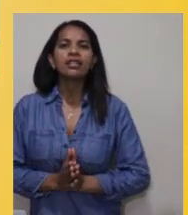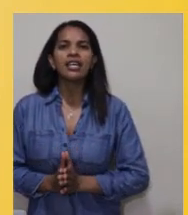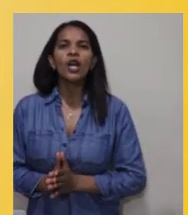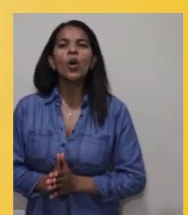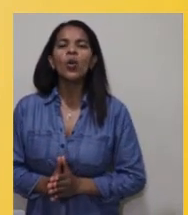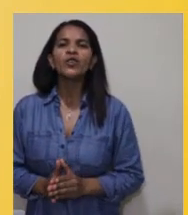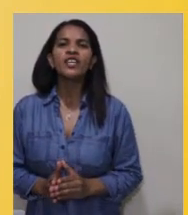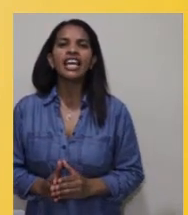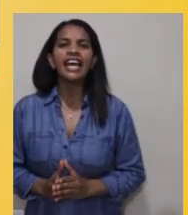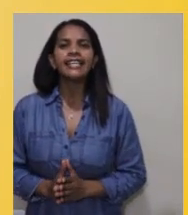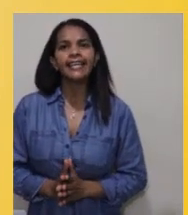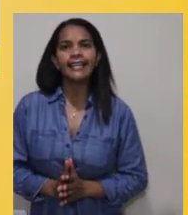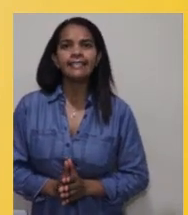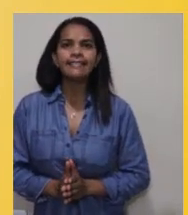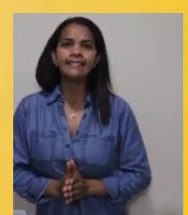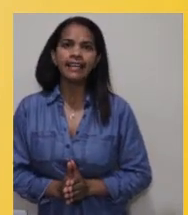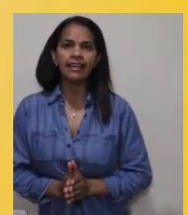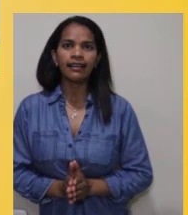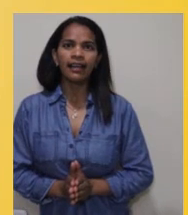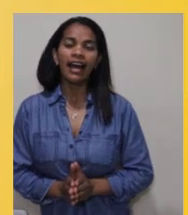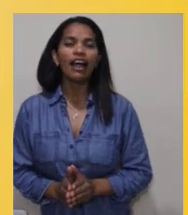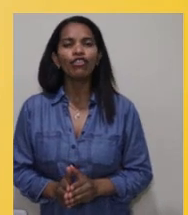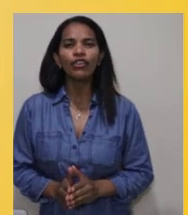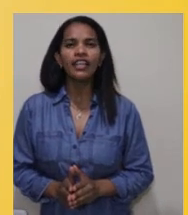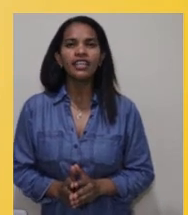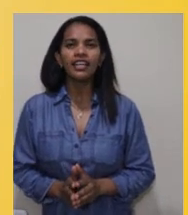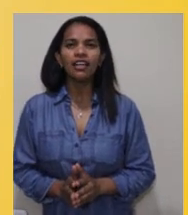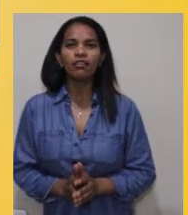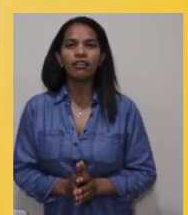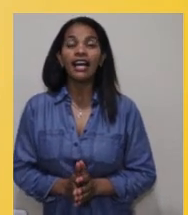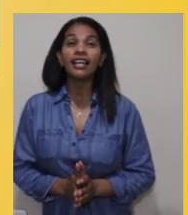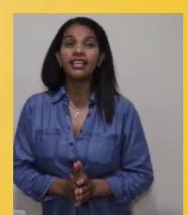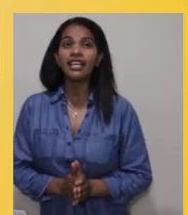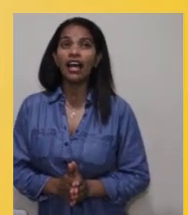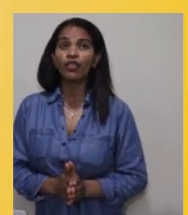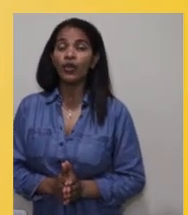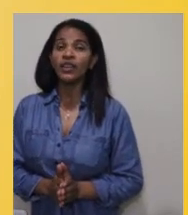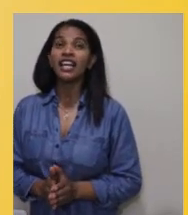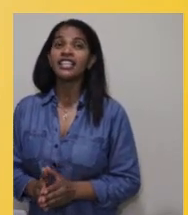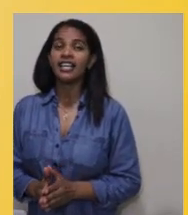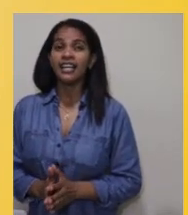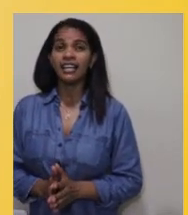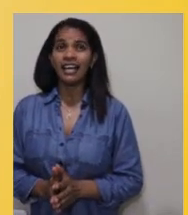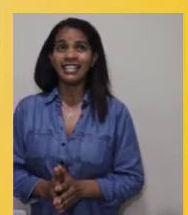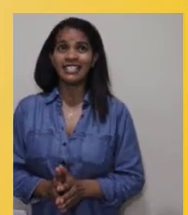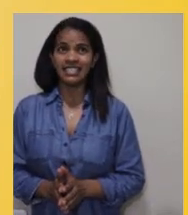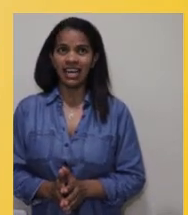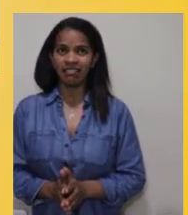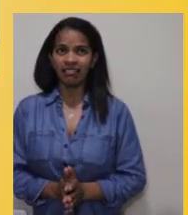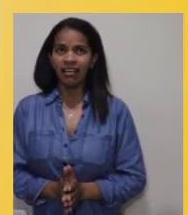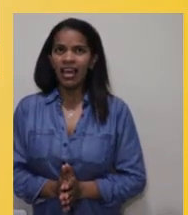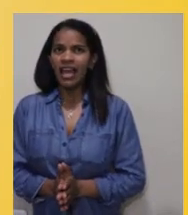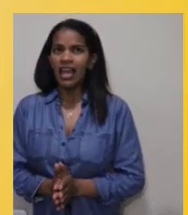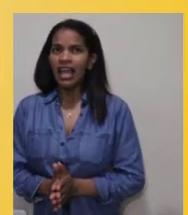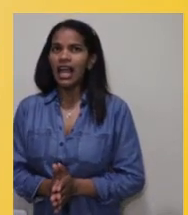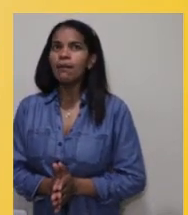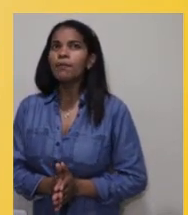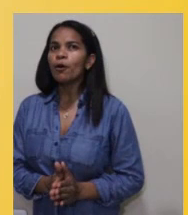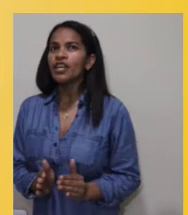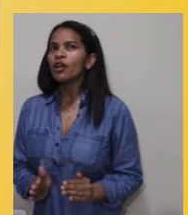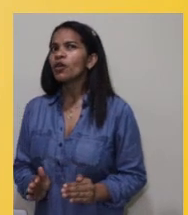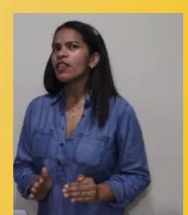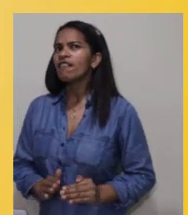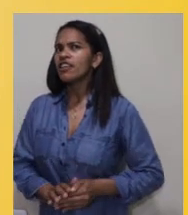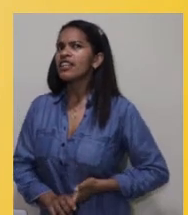Alinearlos a ustedes con qué quieren ser, a dónde quieren lograr y a dónde quieren estar.